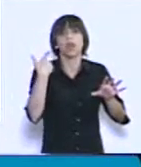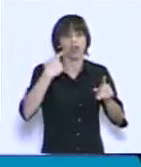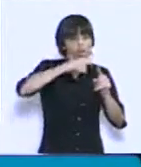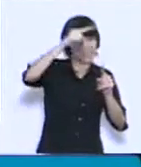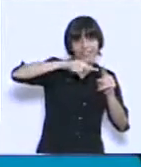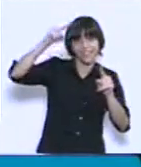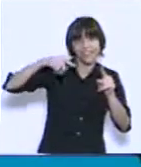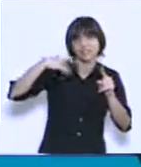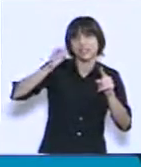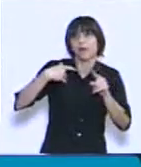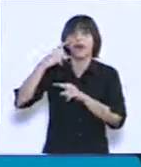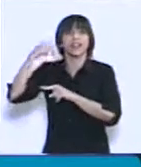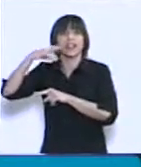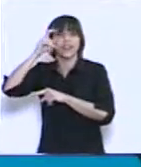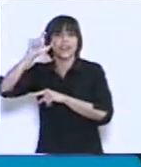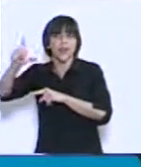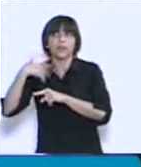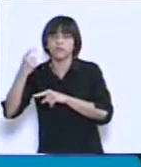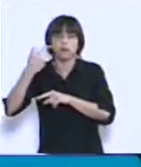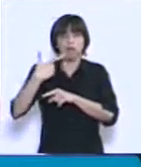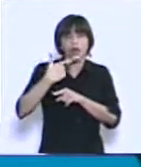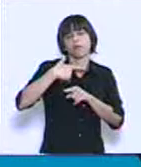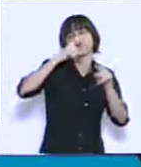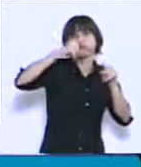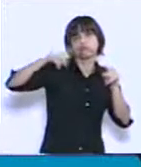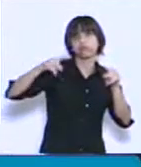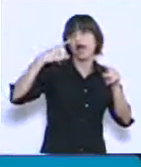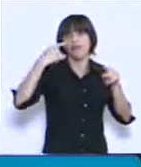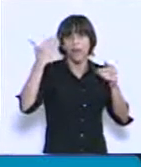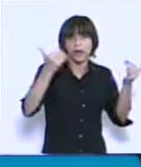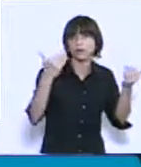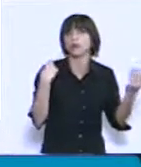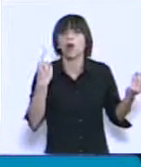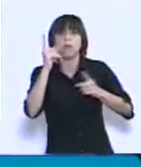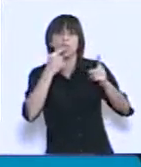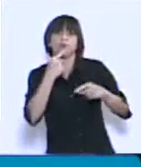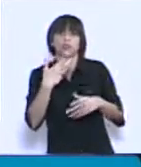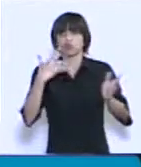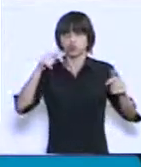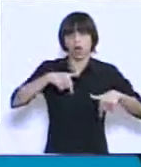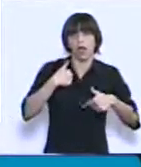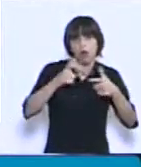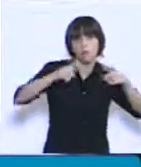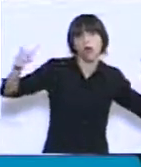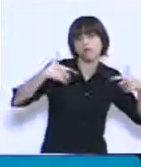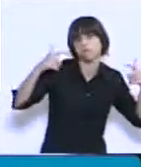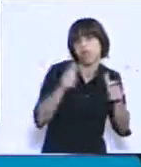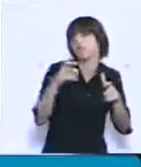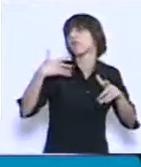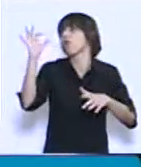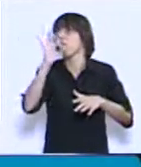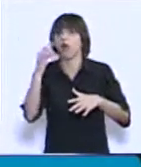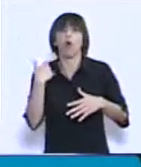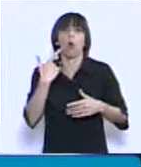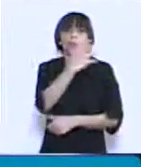INDEC y no presuponer para que a través de determinadas políticas hayan subido o bajado los índices de